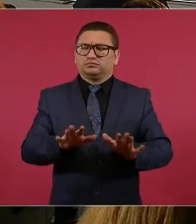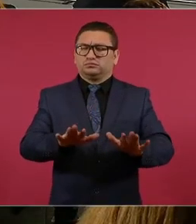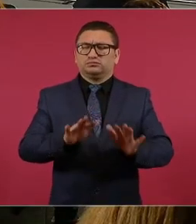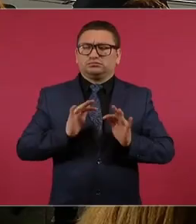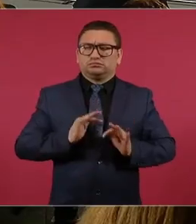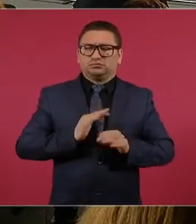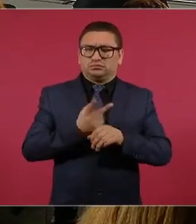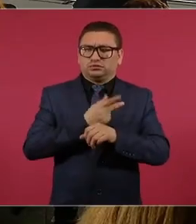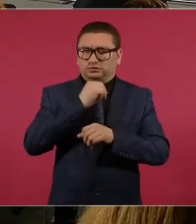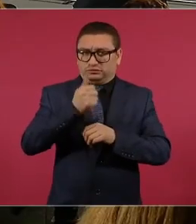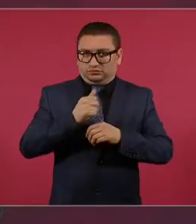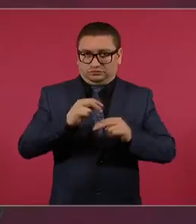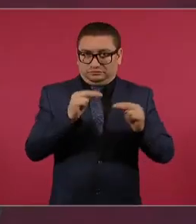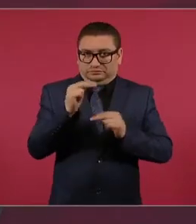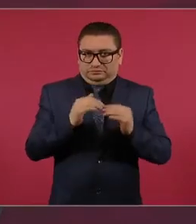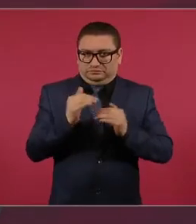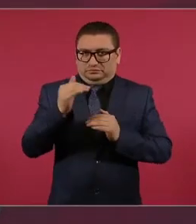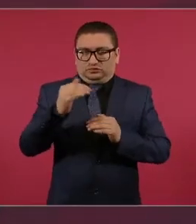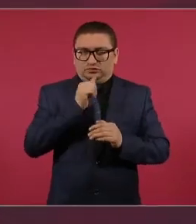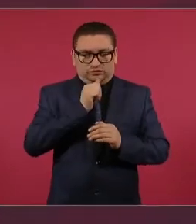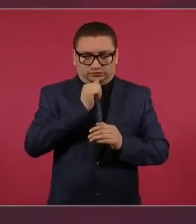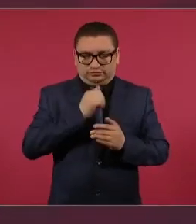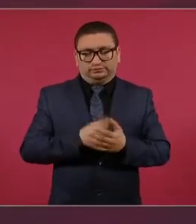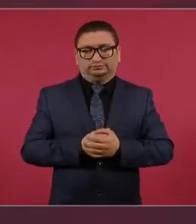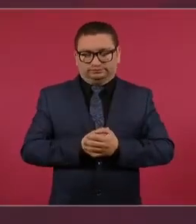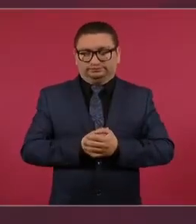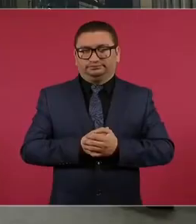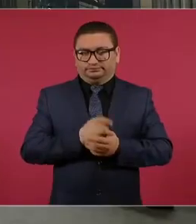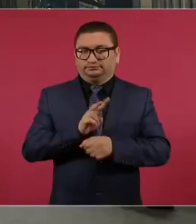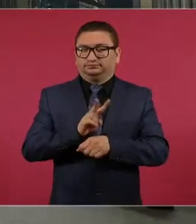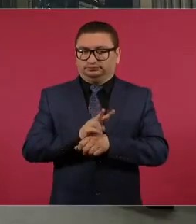incremento de casos pero estaremos vigilándome